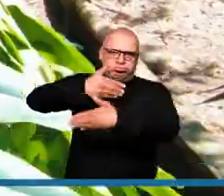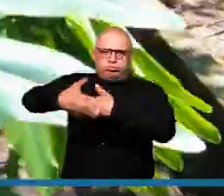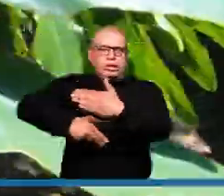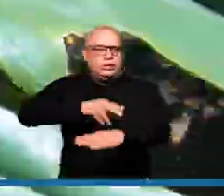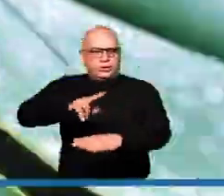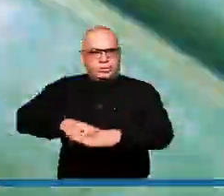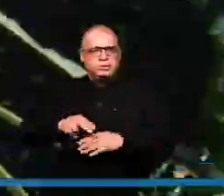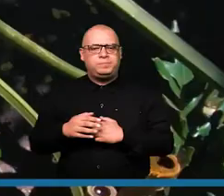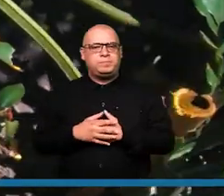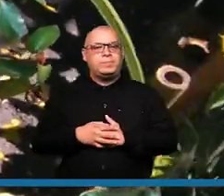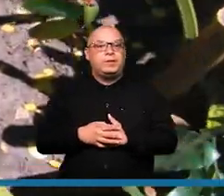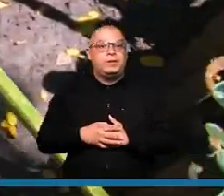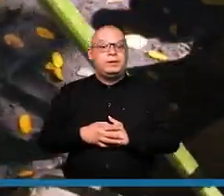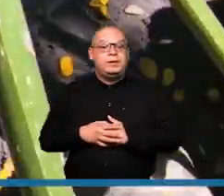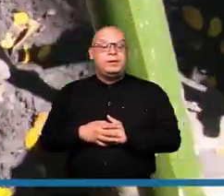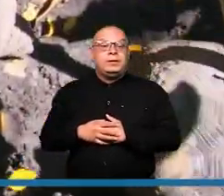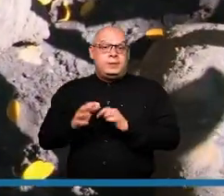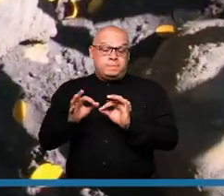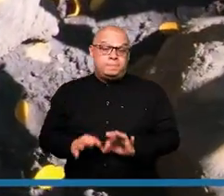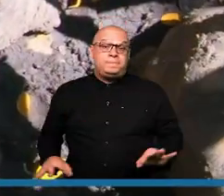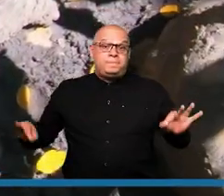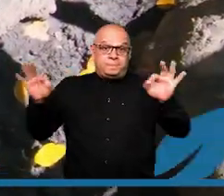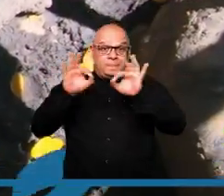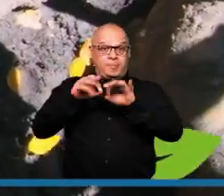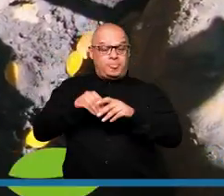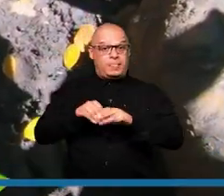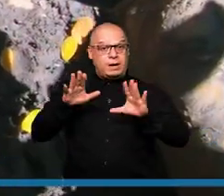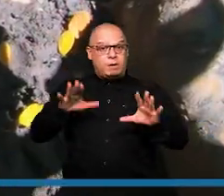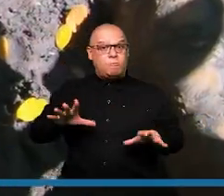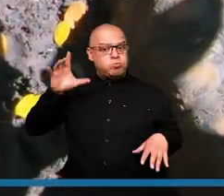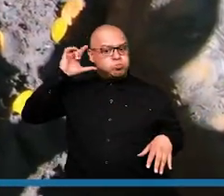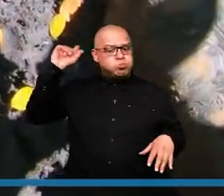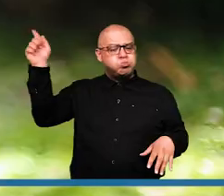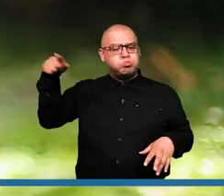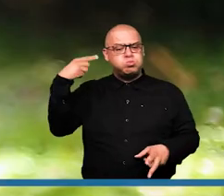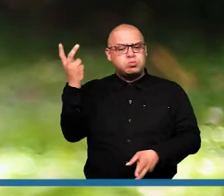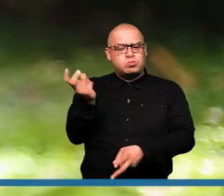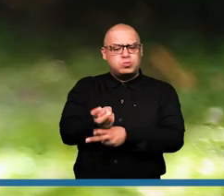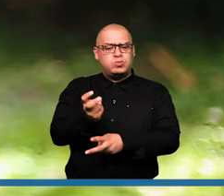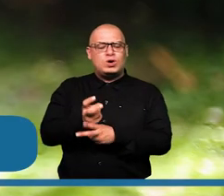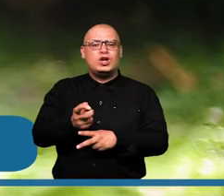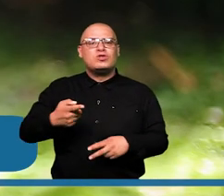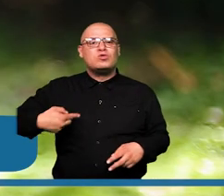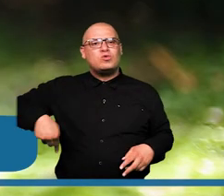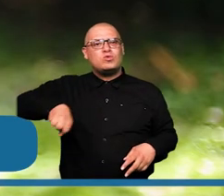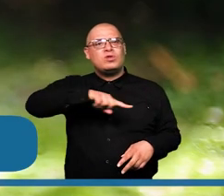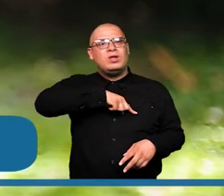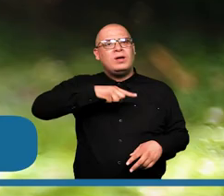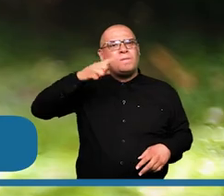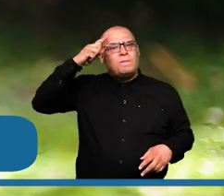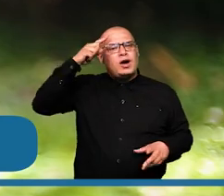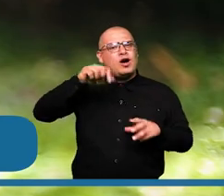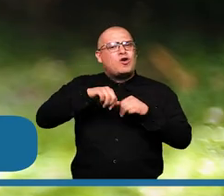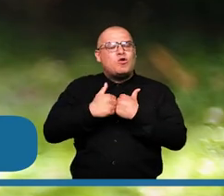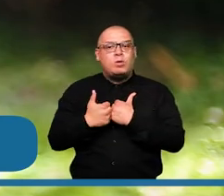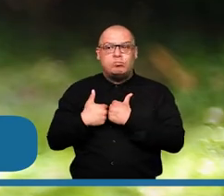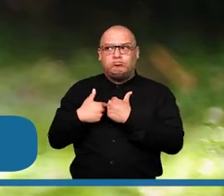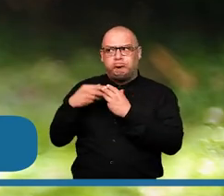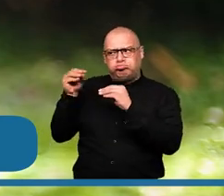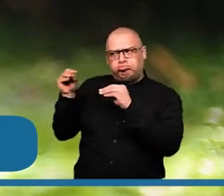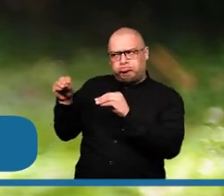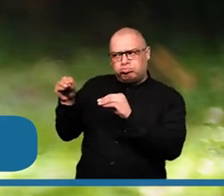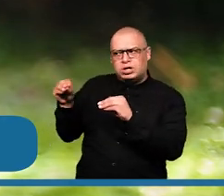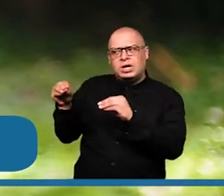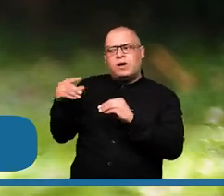paso, yo creo que más que necesario para una época actual tan compleja. Tenemos que empezar a pensar la forma en la que enseñamos